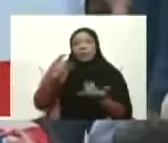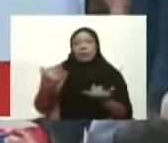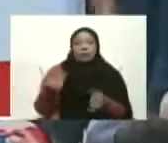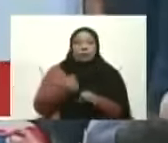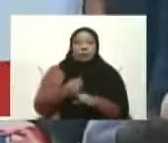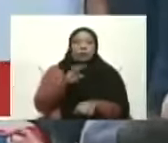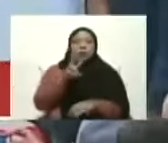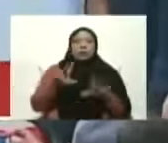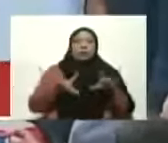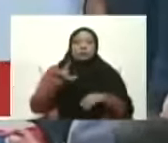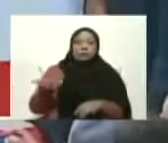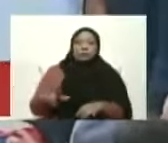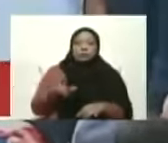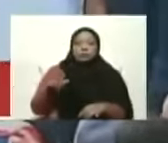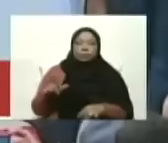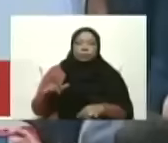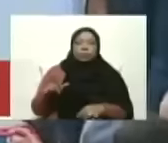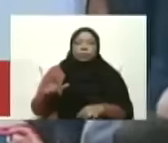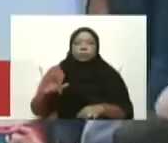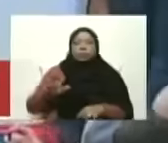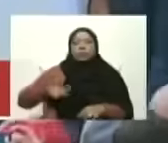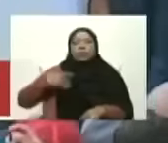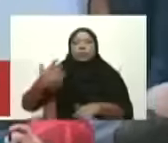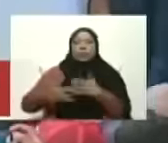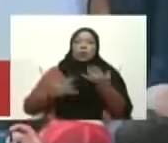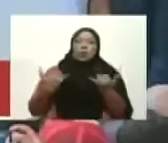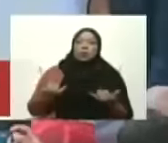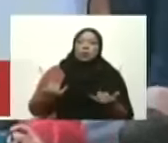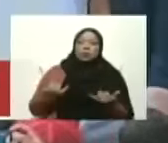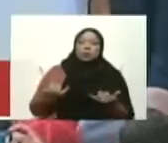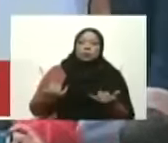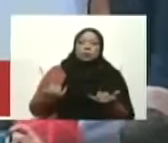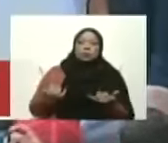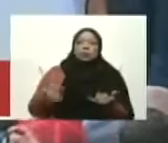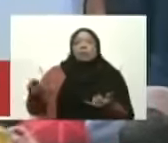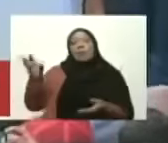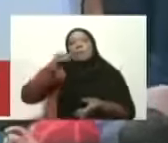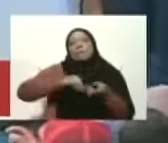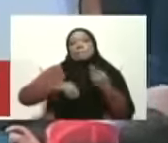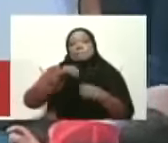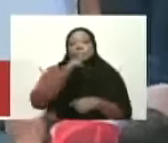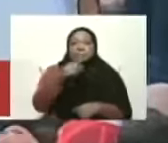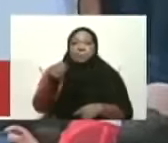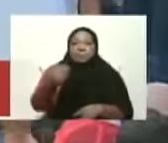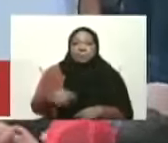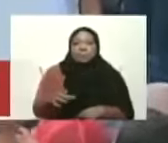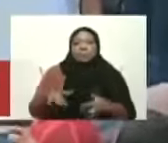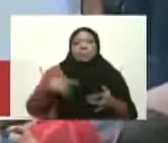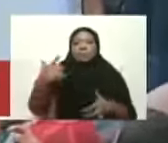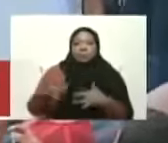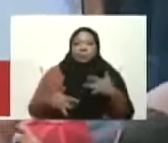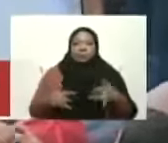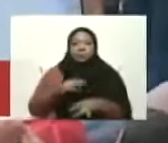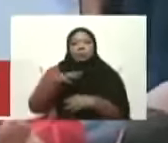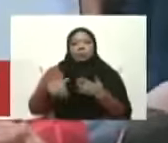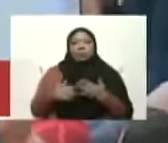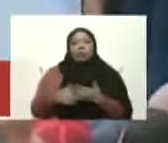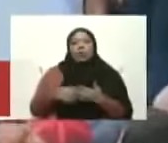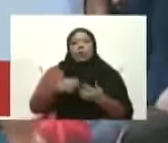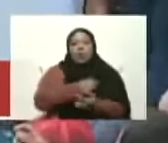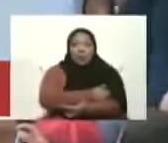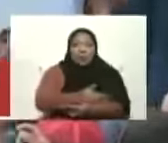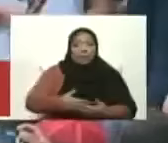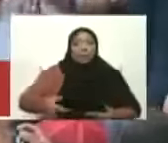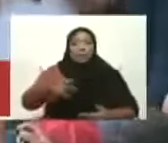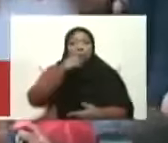el 28 de julio. Pues vamos a darle un mazazo, una elección de millones